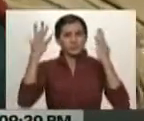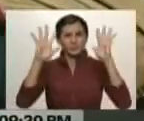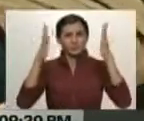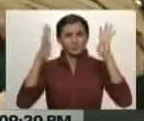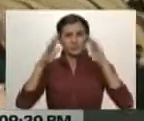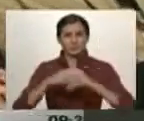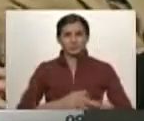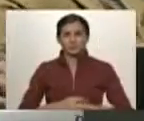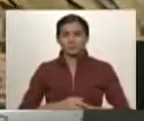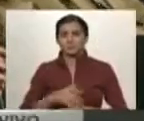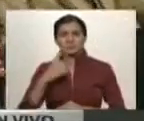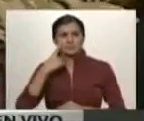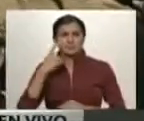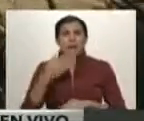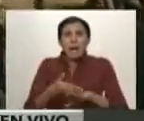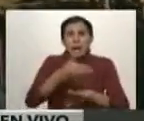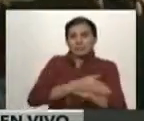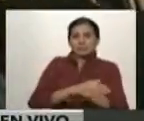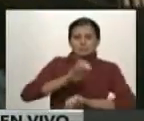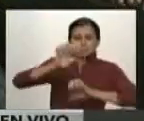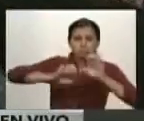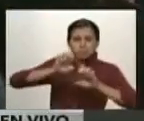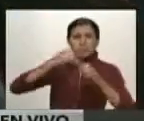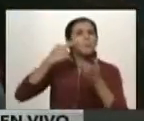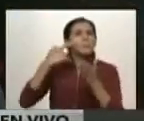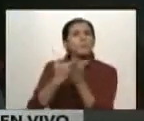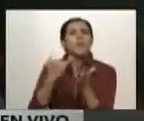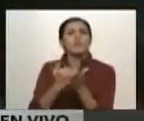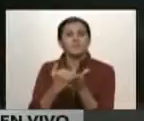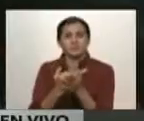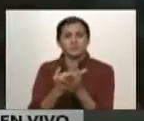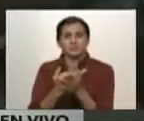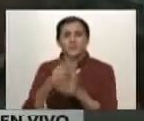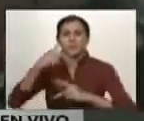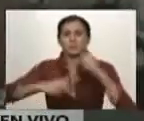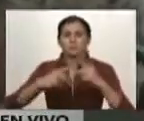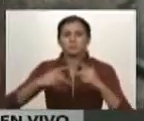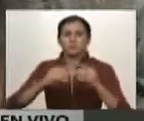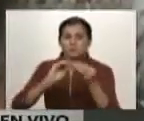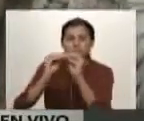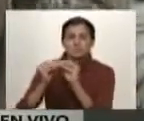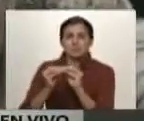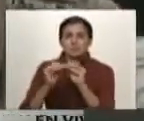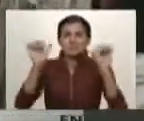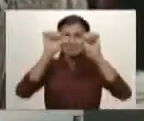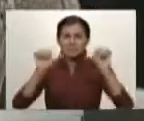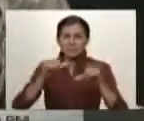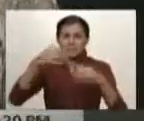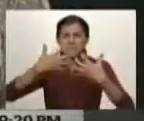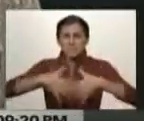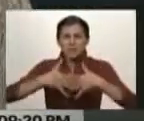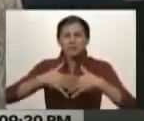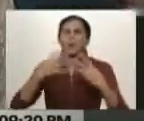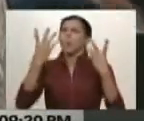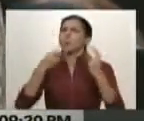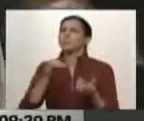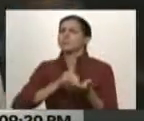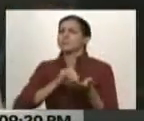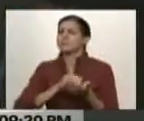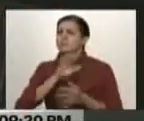con auditorías previas de los procesos para instalar el sistema no sé cuánta auditorios en ellos está ahorita